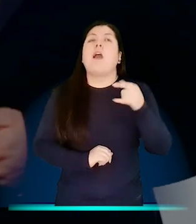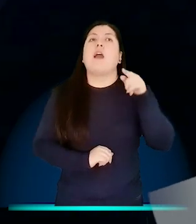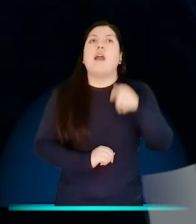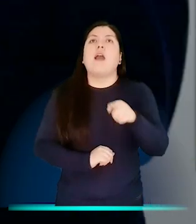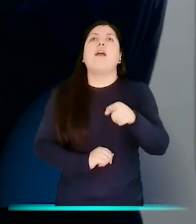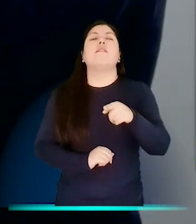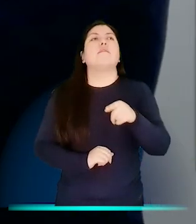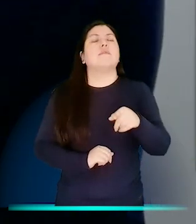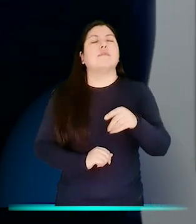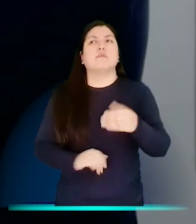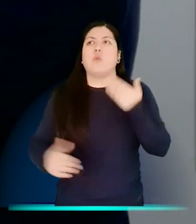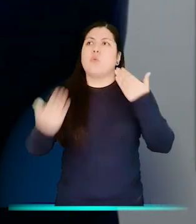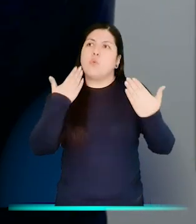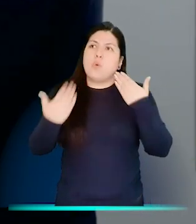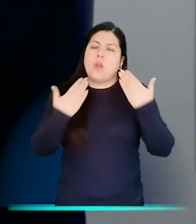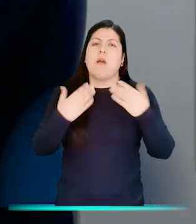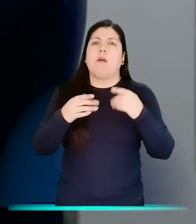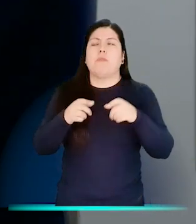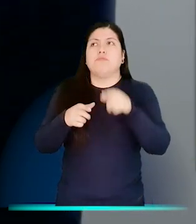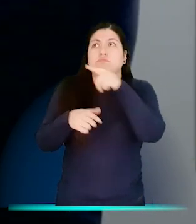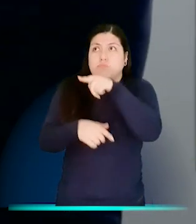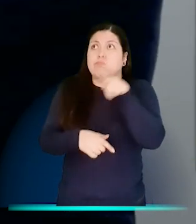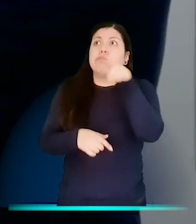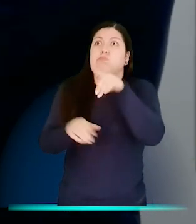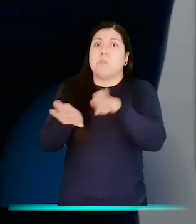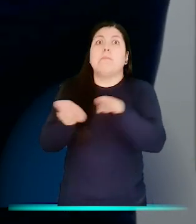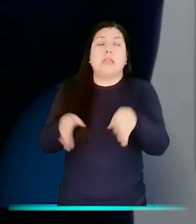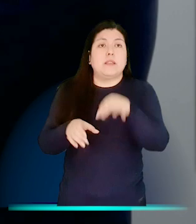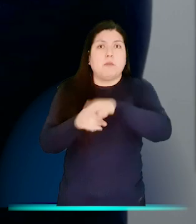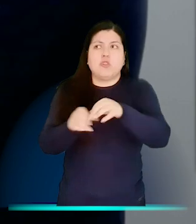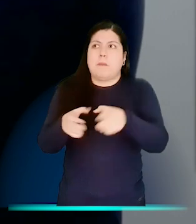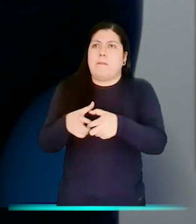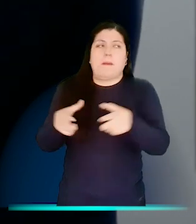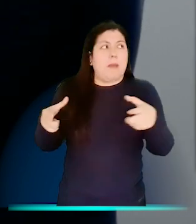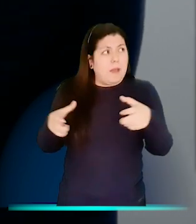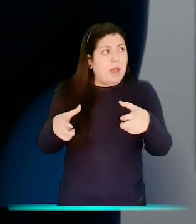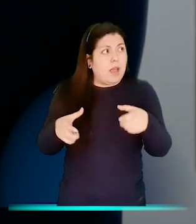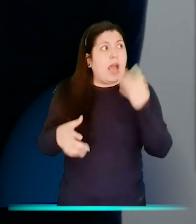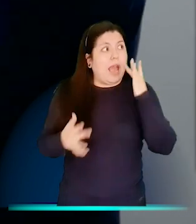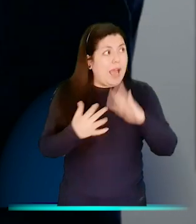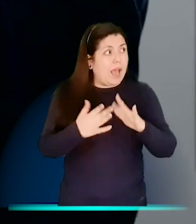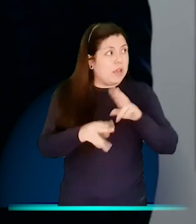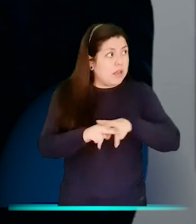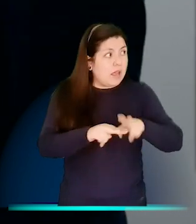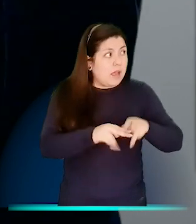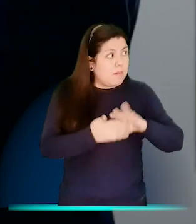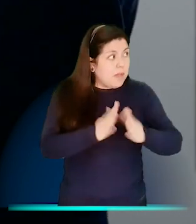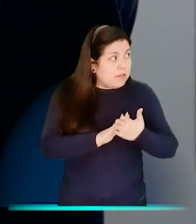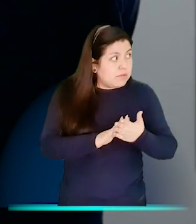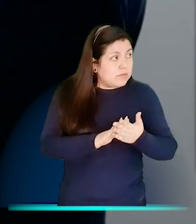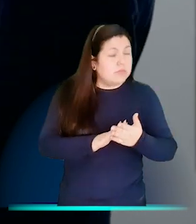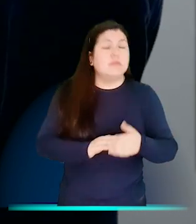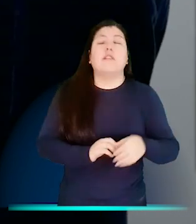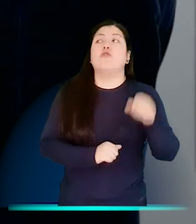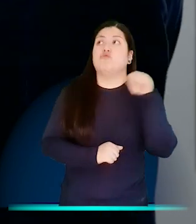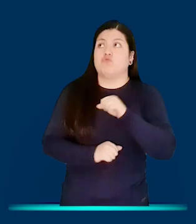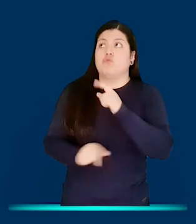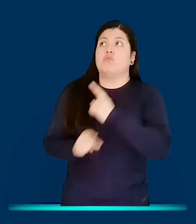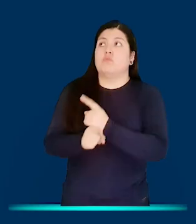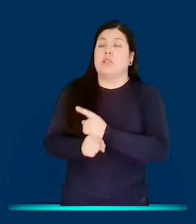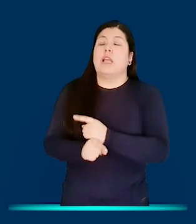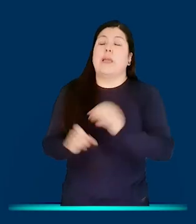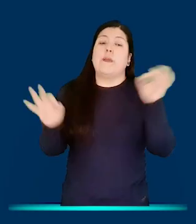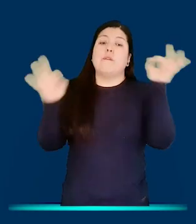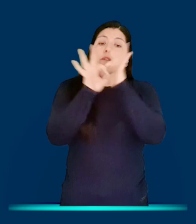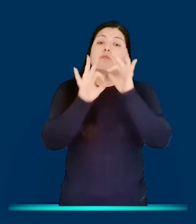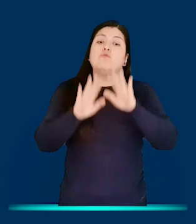de paz, aumentan más que todo en zona rural el número de mesas precisamente para las elecciones de la CITREP.